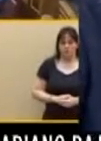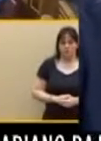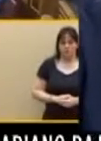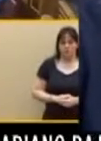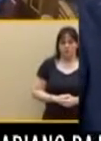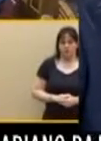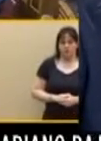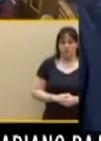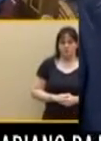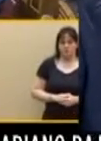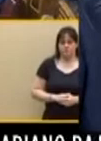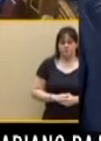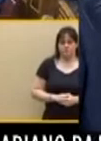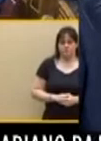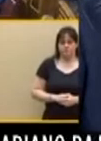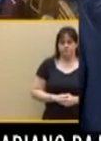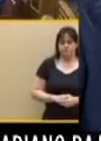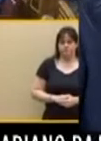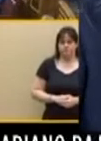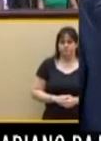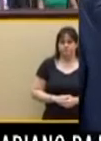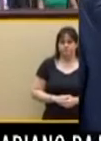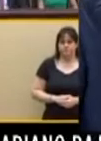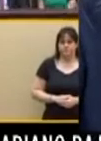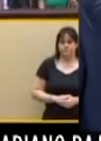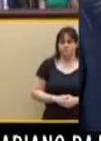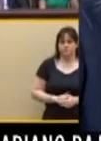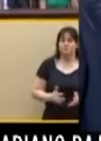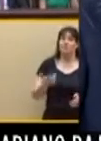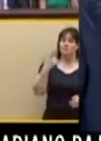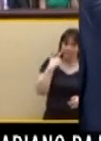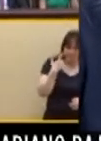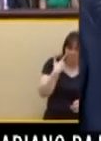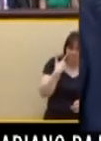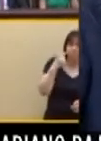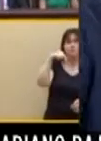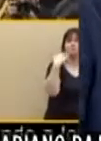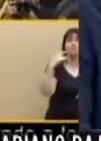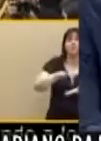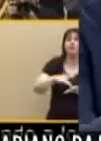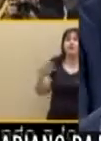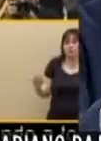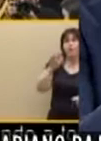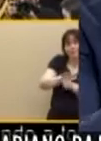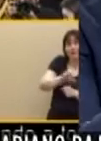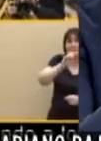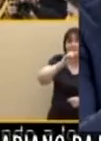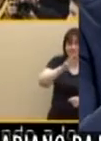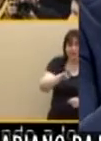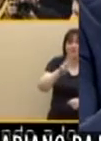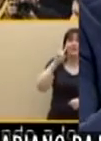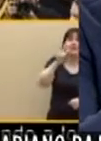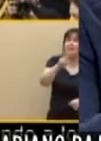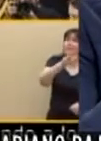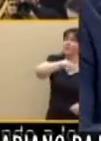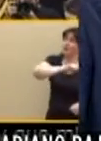monteros yo coincido con manolo en que a mí me sorprendió hoy esto la señora montero no tanto por el tono de la intervención yo creo que el tono